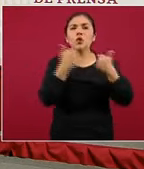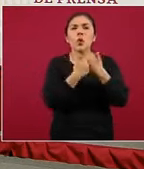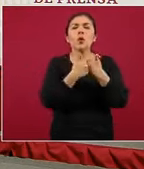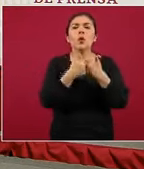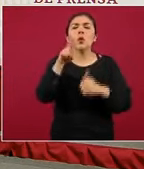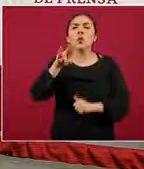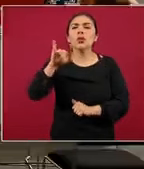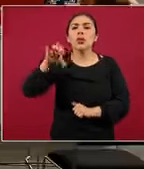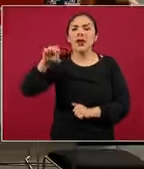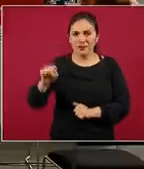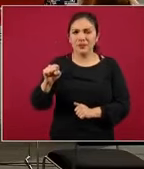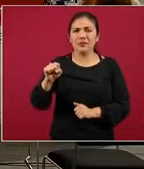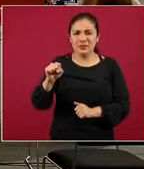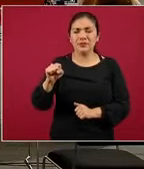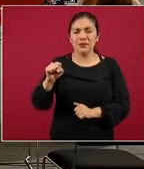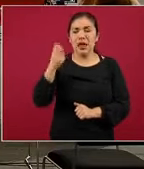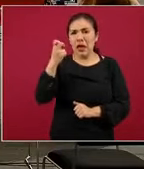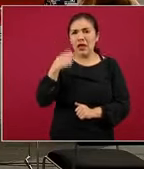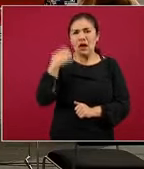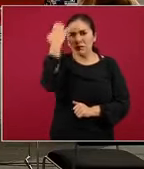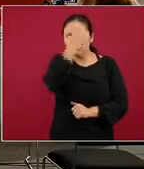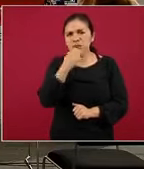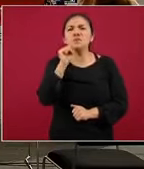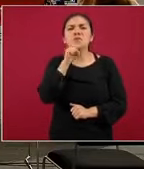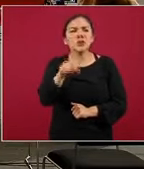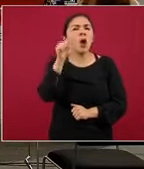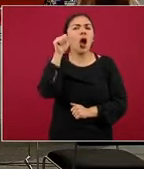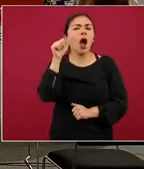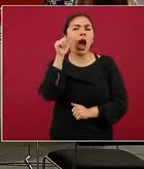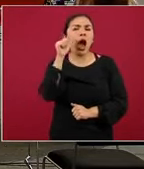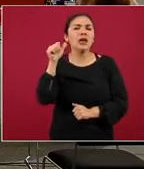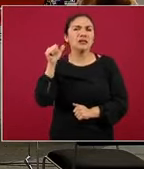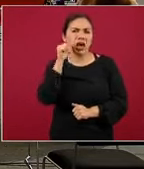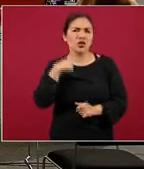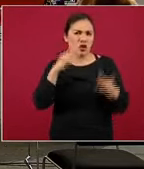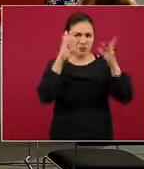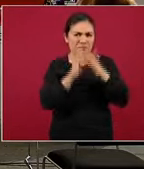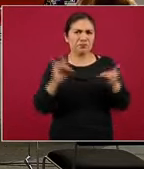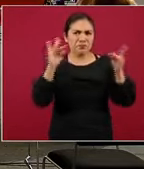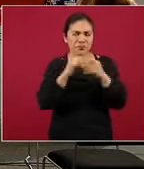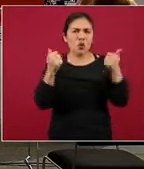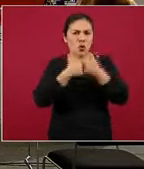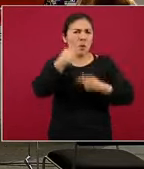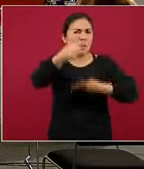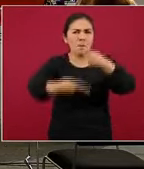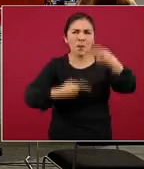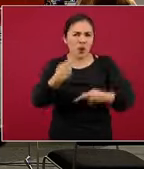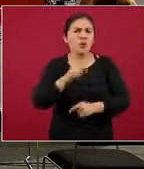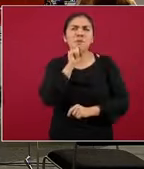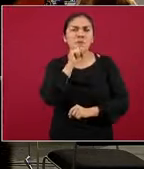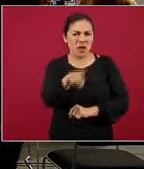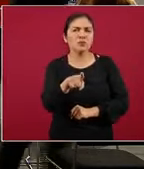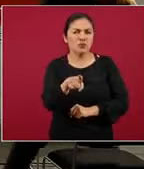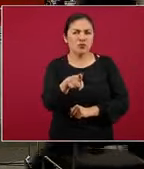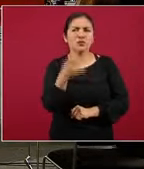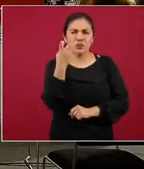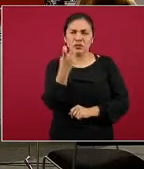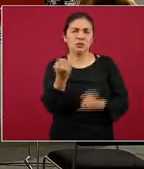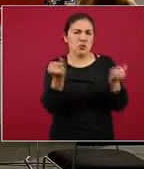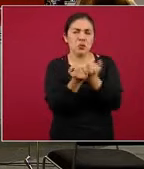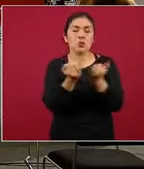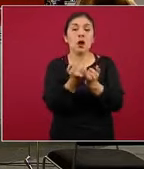Inteligencia Epidemiológica y Sanitaria este evento. Lo comentábamos, de hecho, el día de ayer, también ante una pregunta